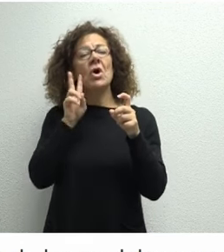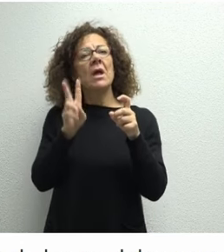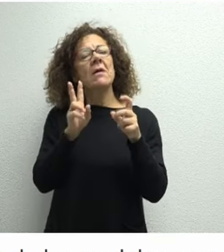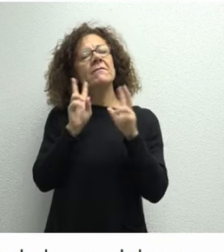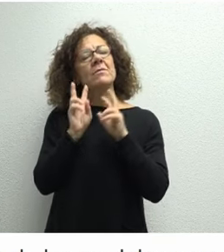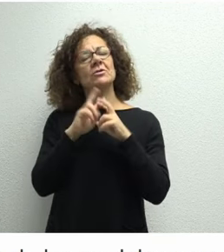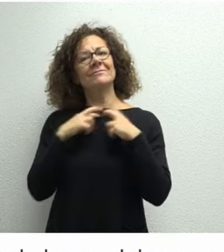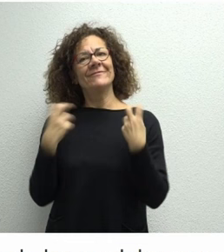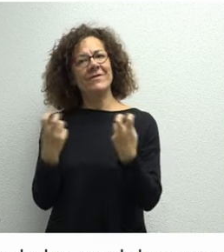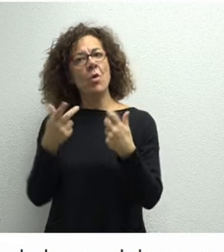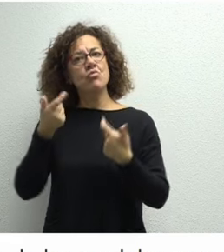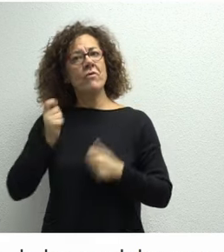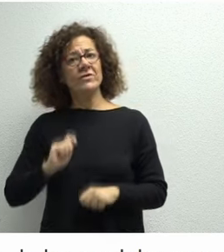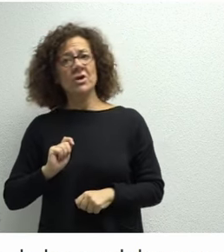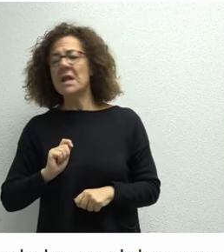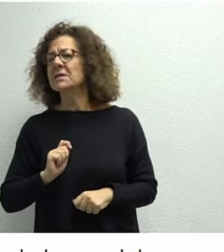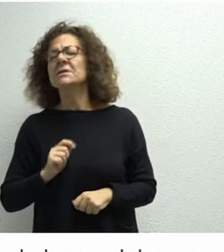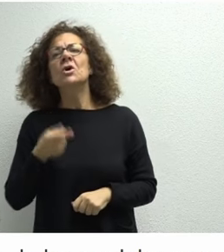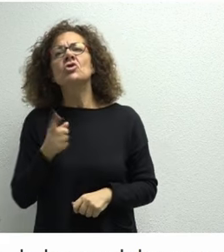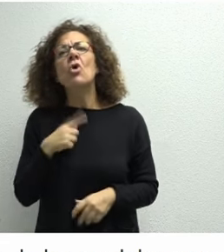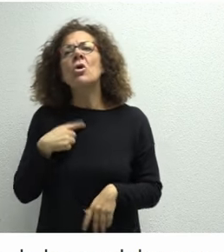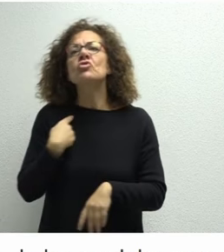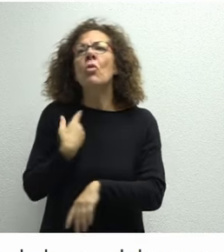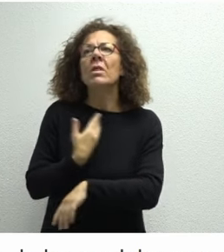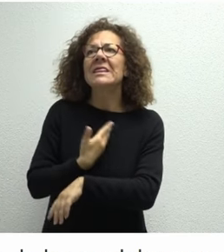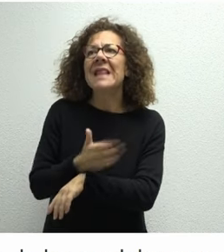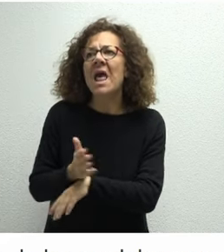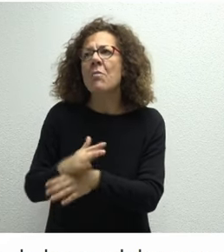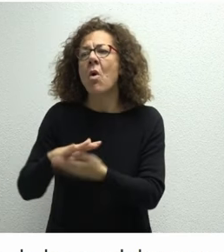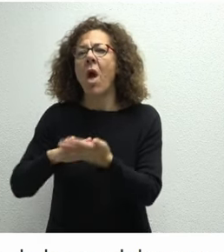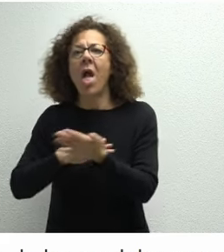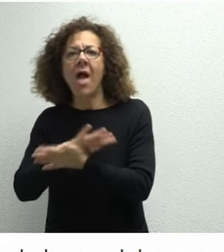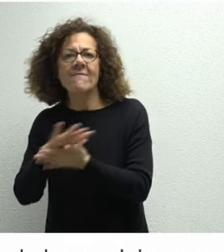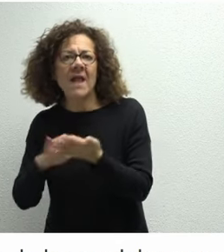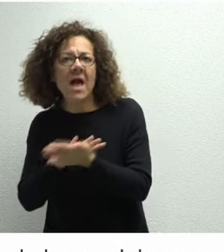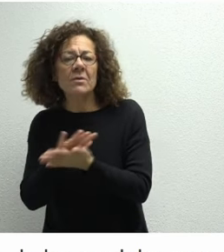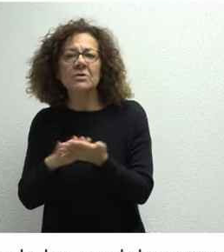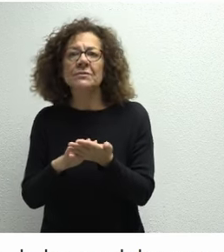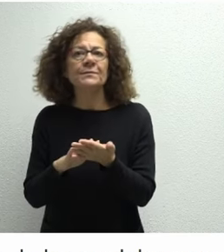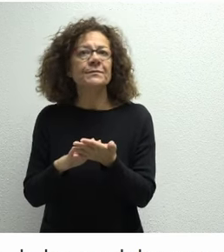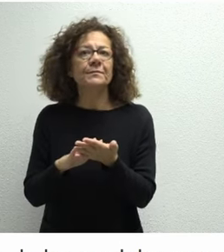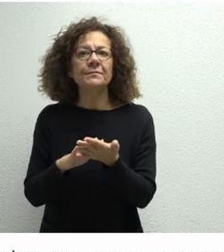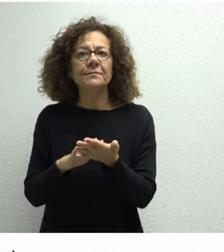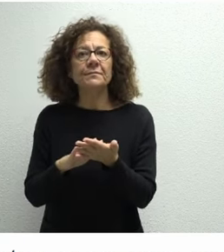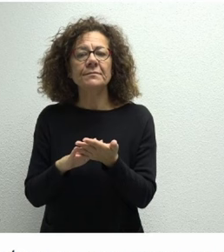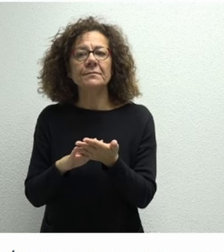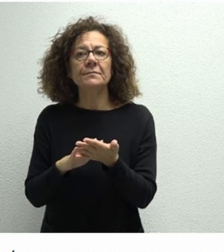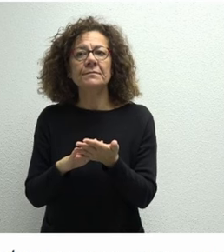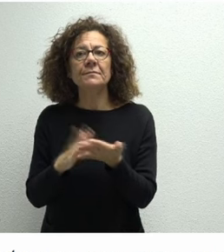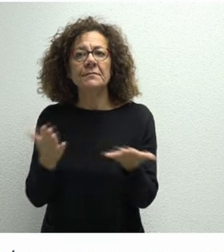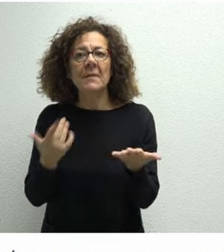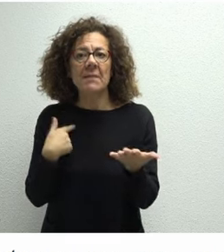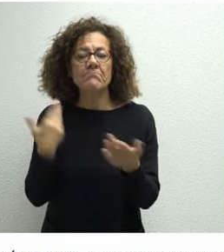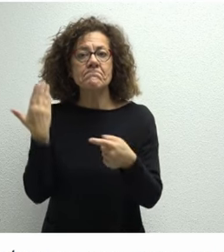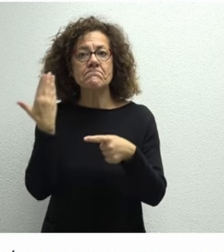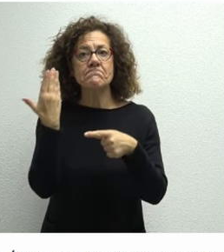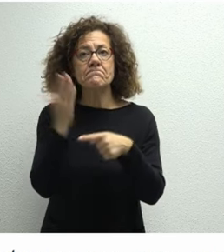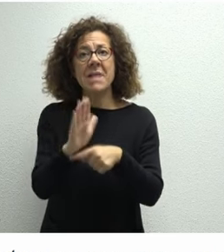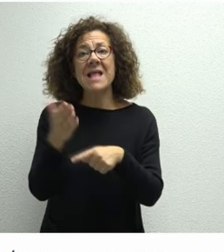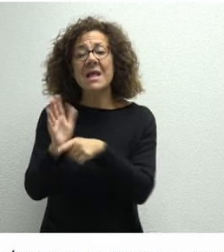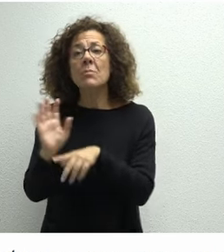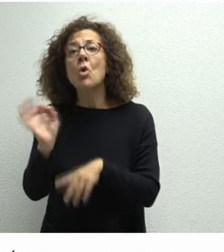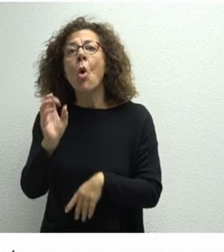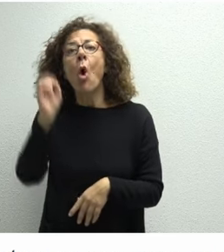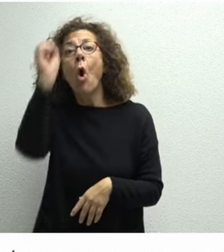profesionales no queden solamente en un tiempo en el que hablamos y y bueno y y y planteamos o o